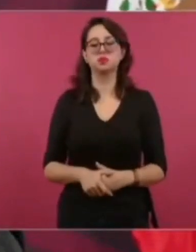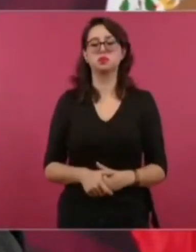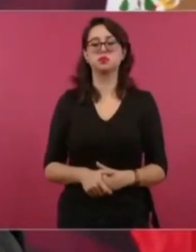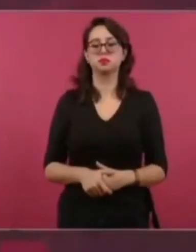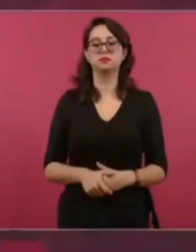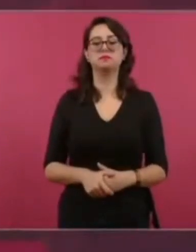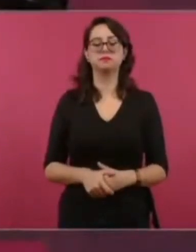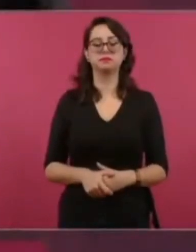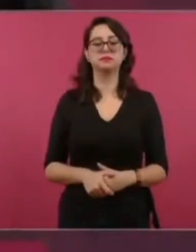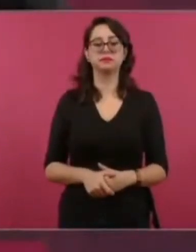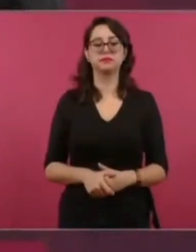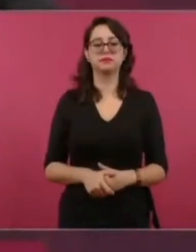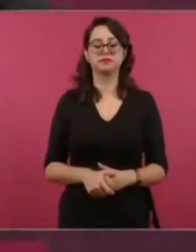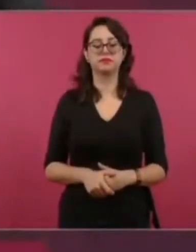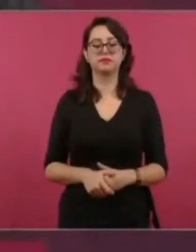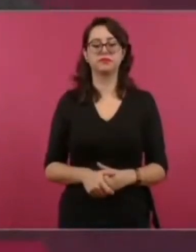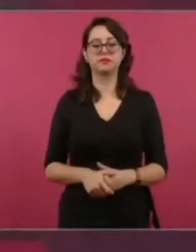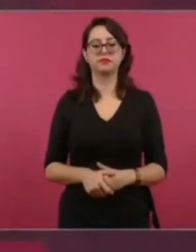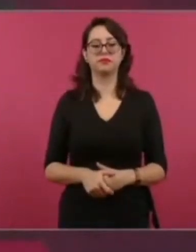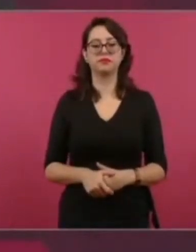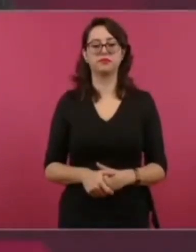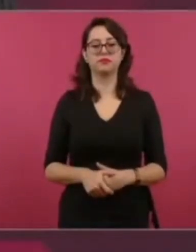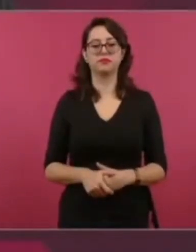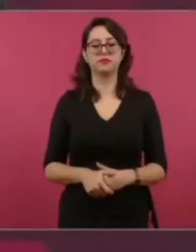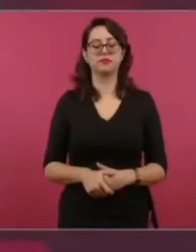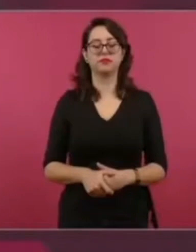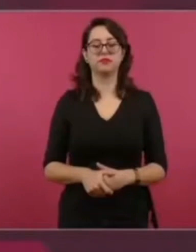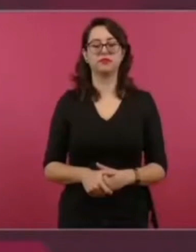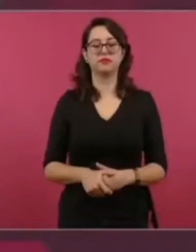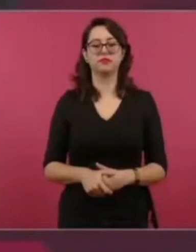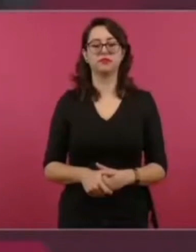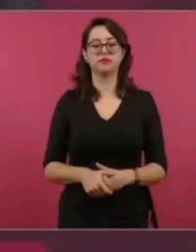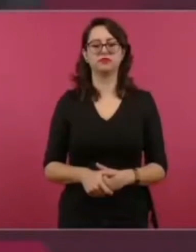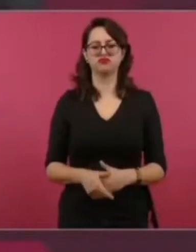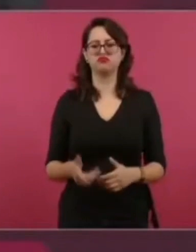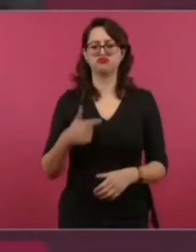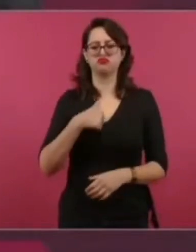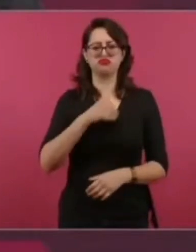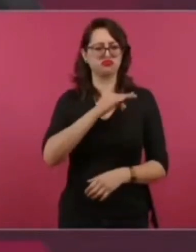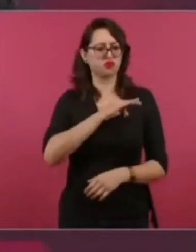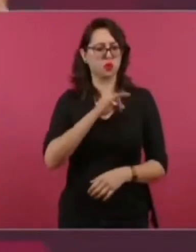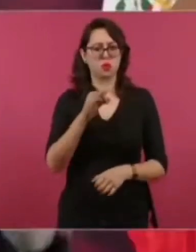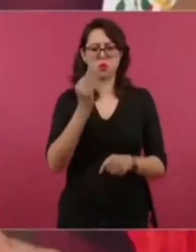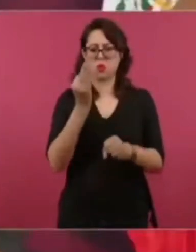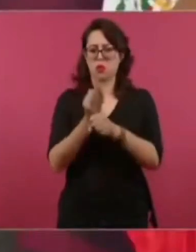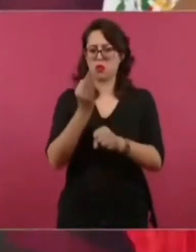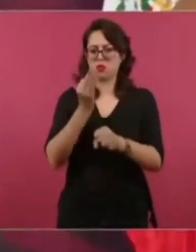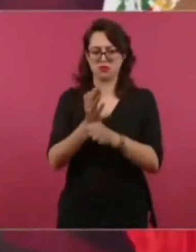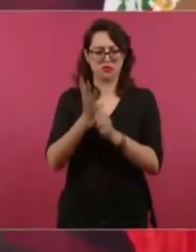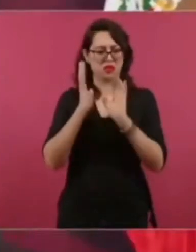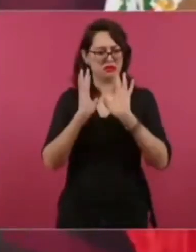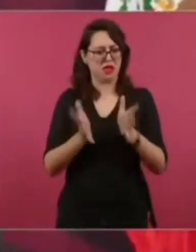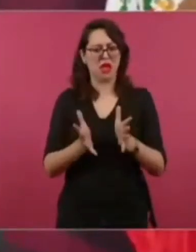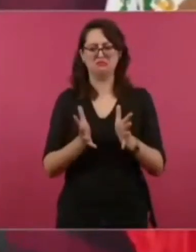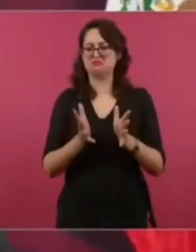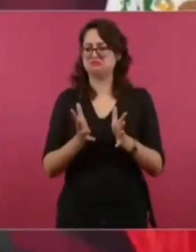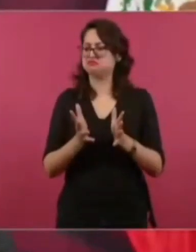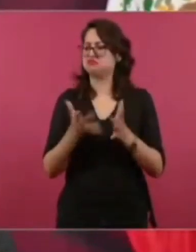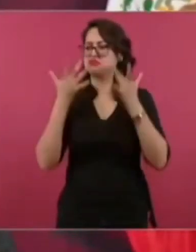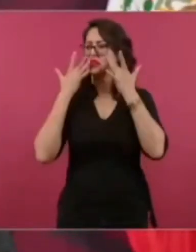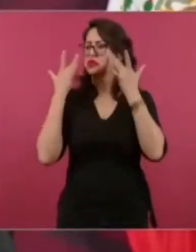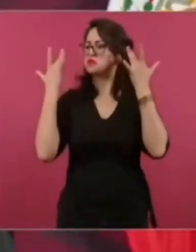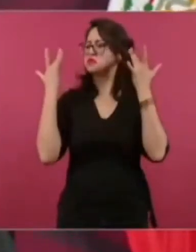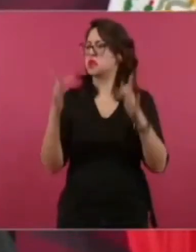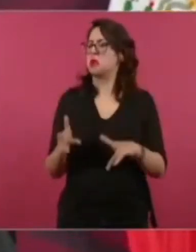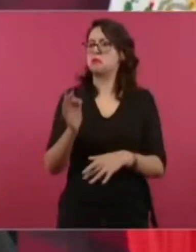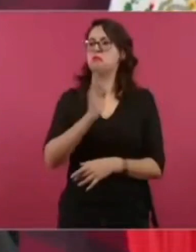que hasta me iría del gobierno